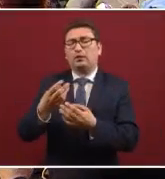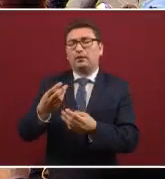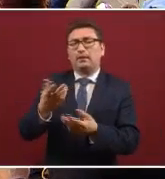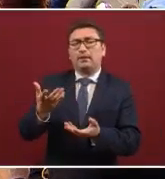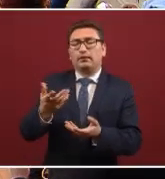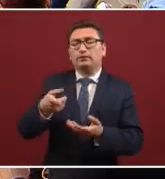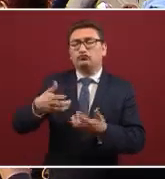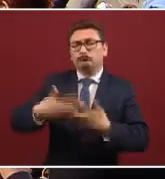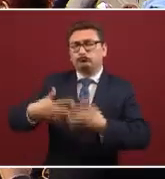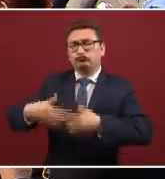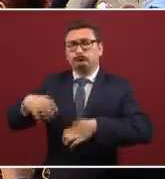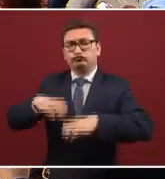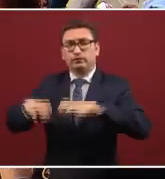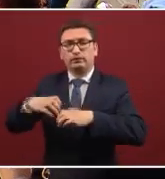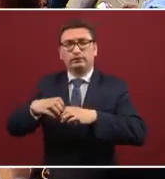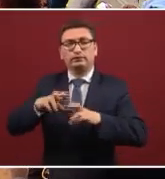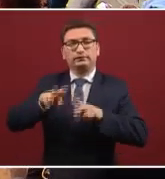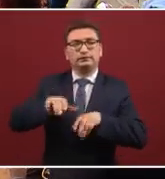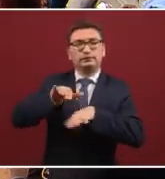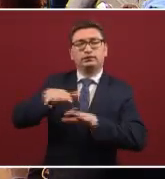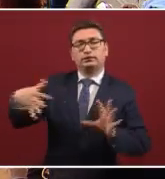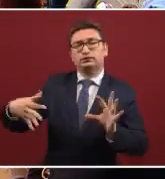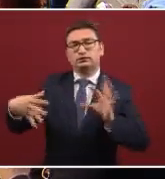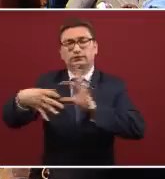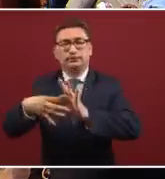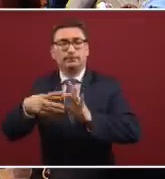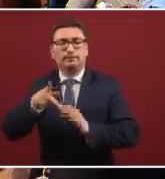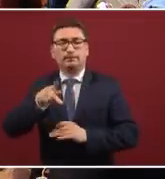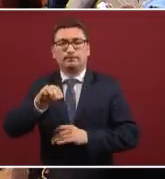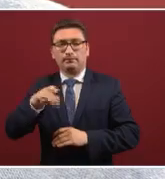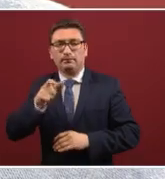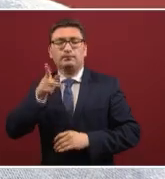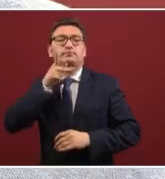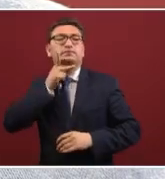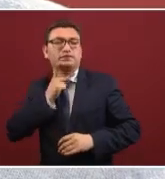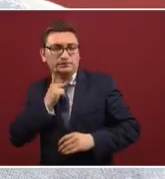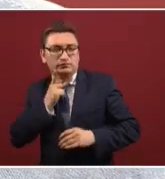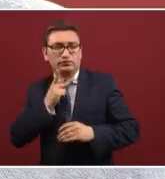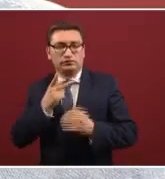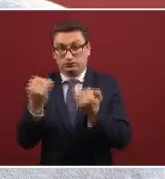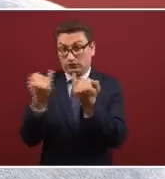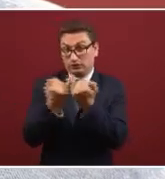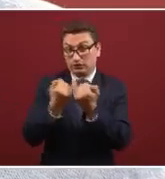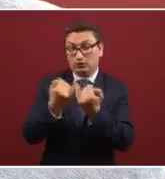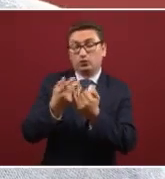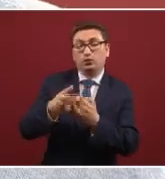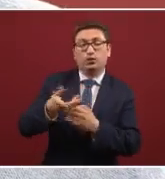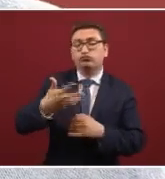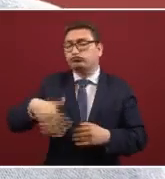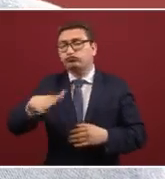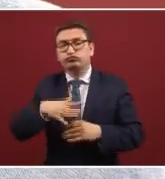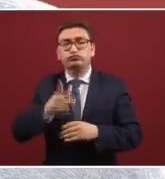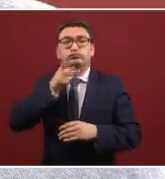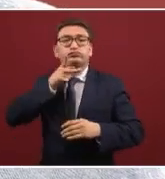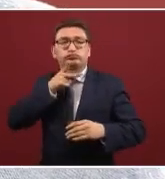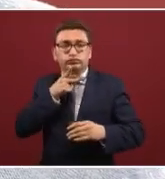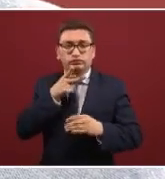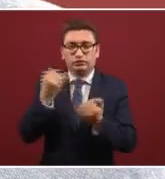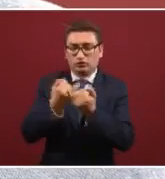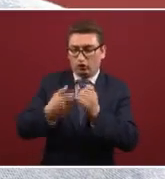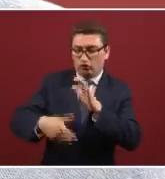la industria petrolera. La exploración y la producción, la reactivación de la producción